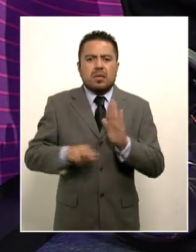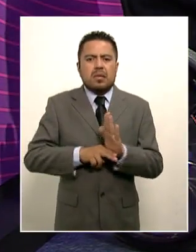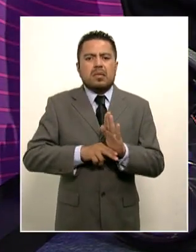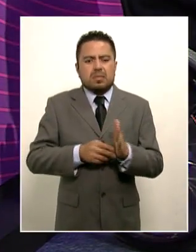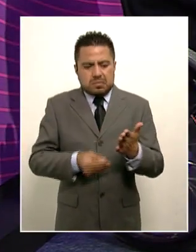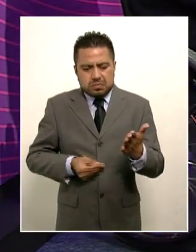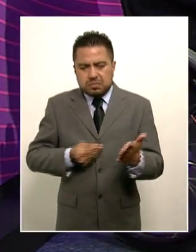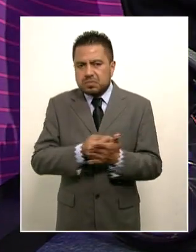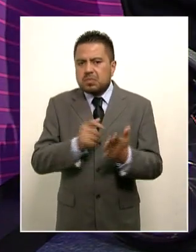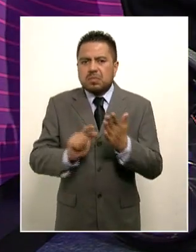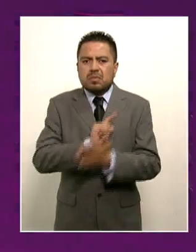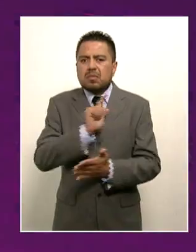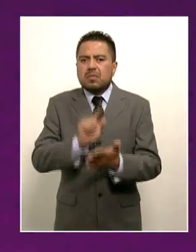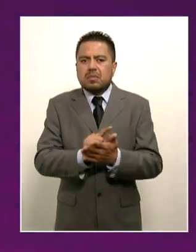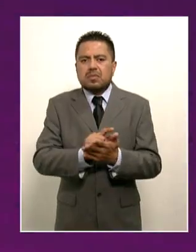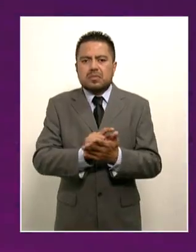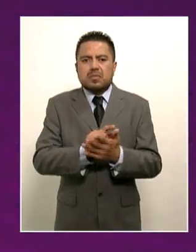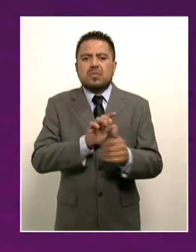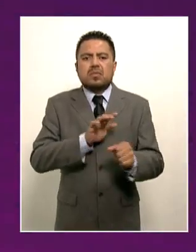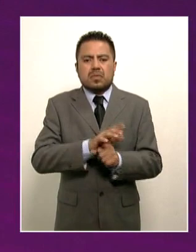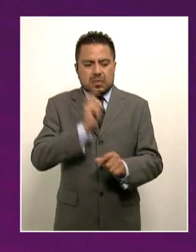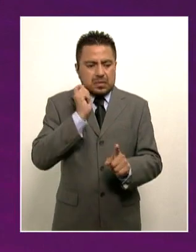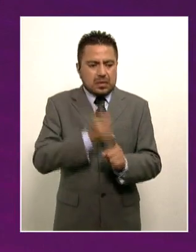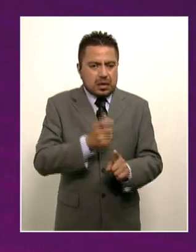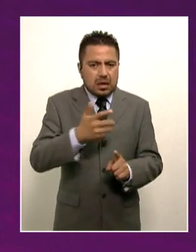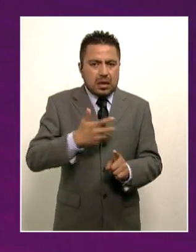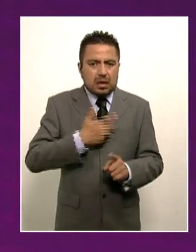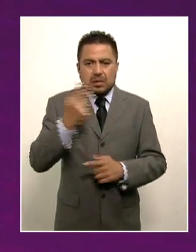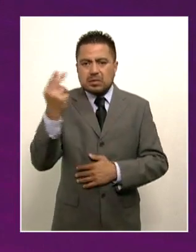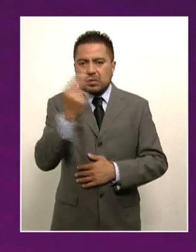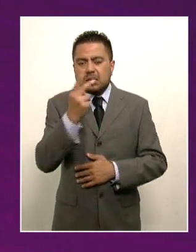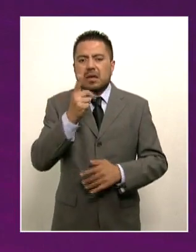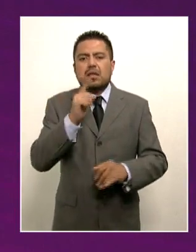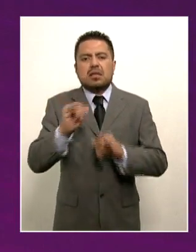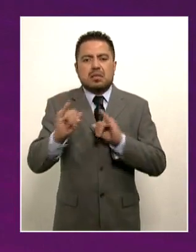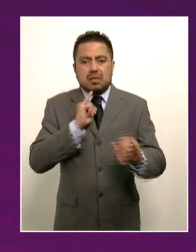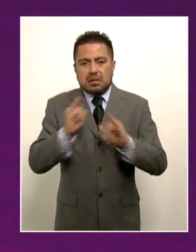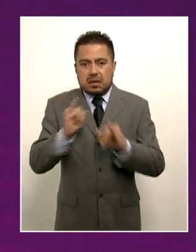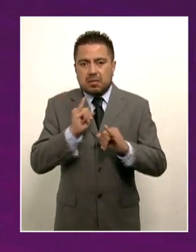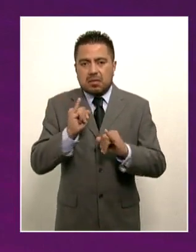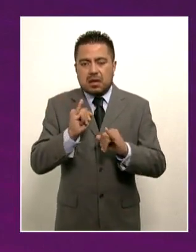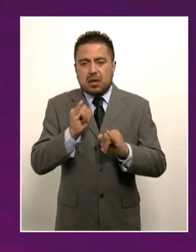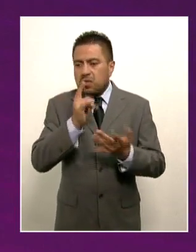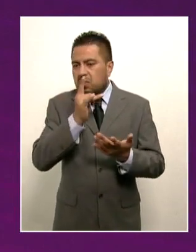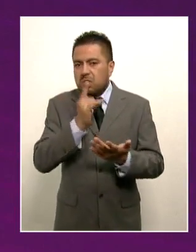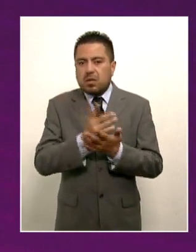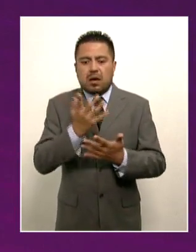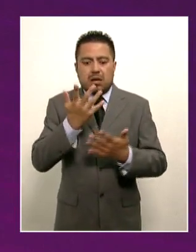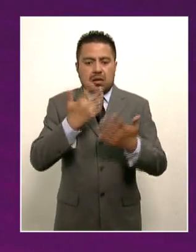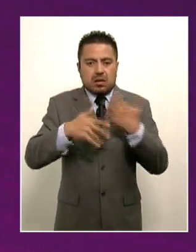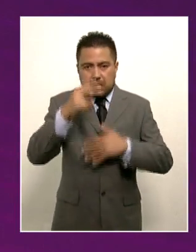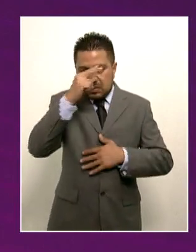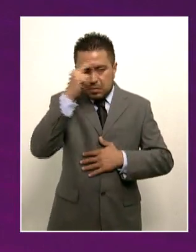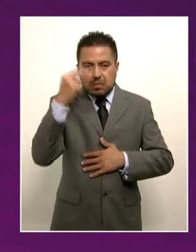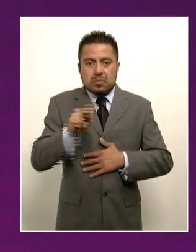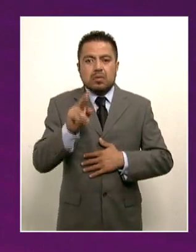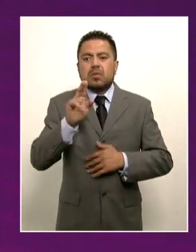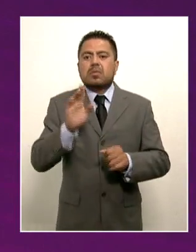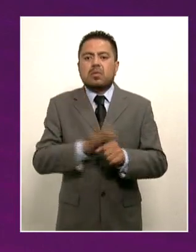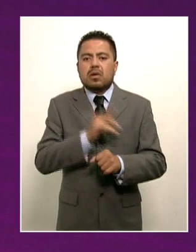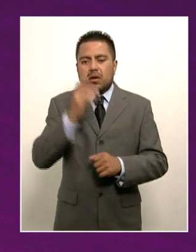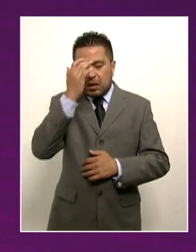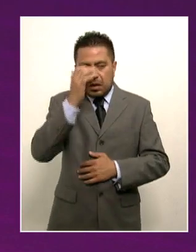positivizado el que tenga que haber intérpretes, y no nada más en lengua de señas mexicana, porque se